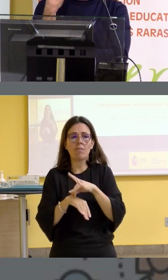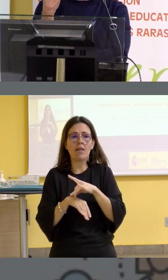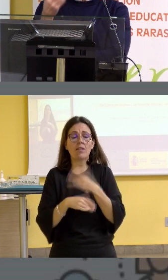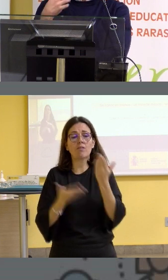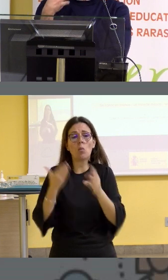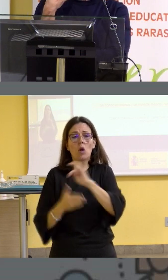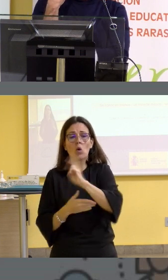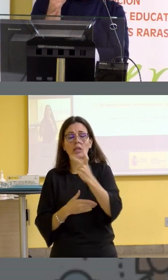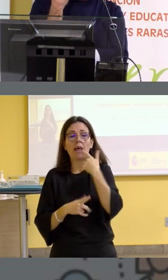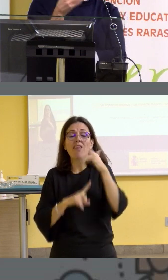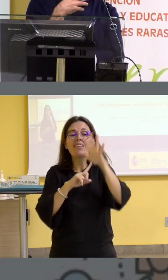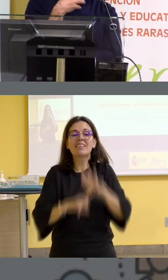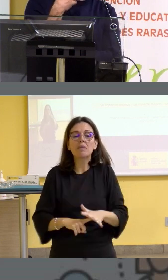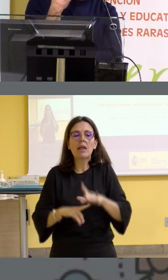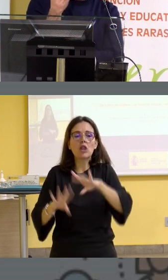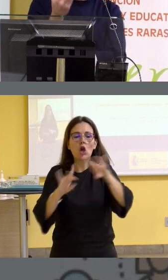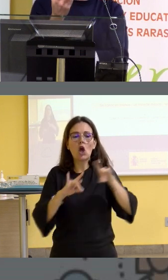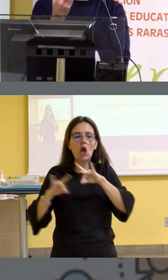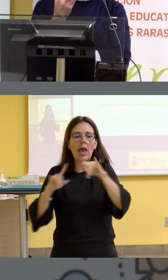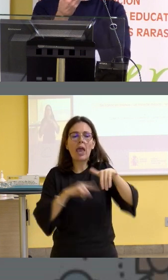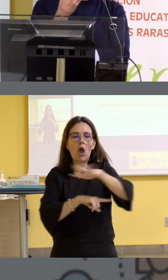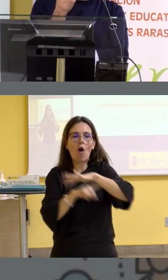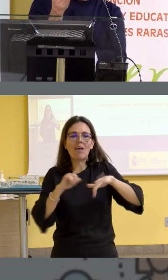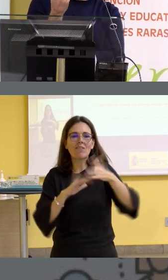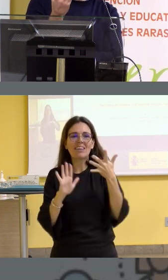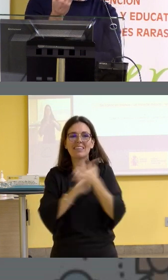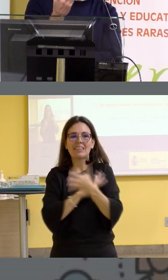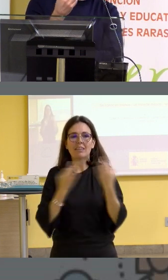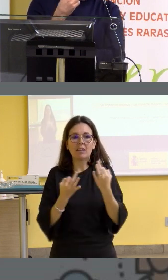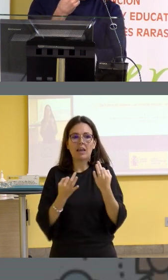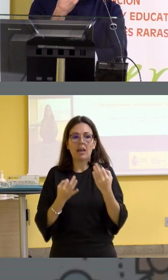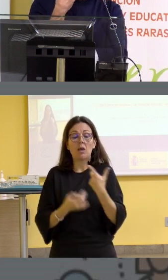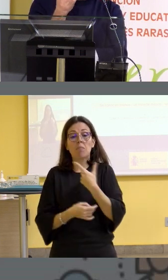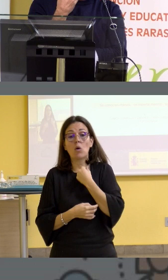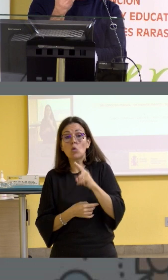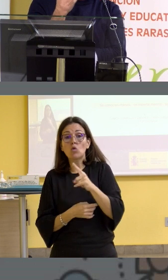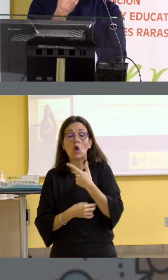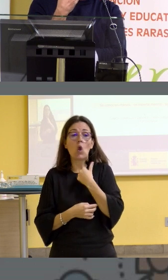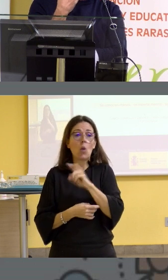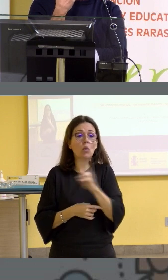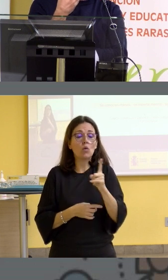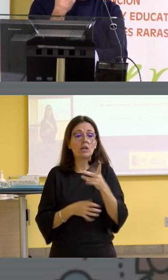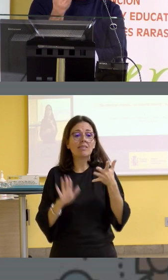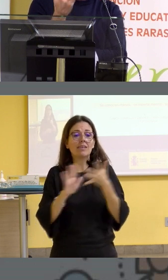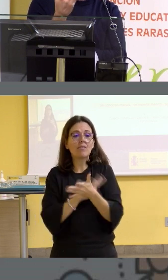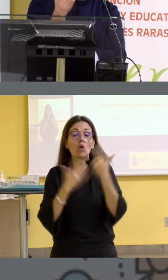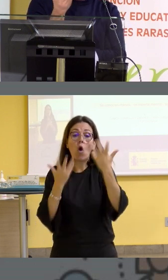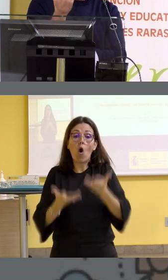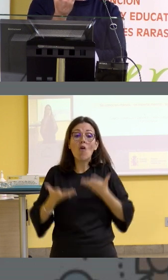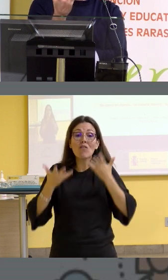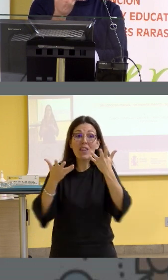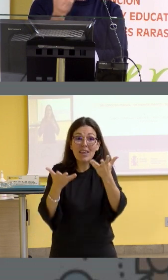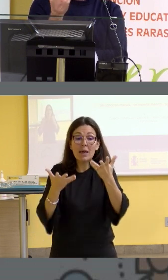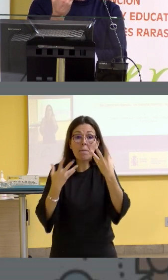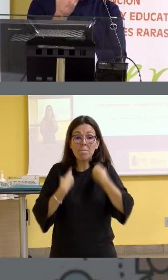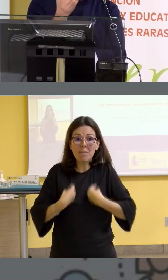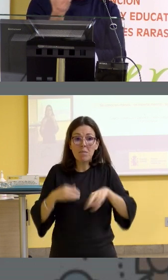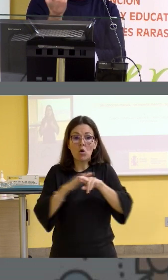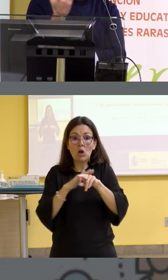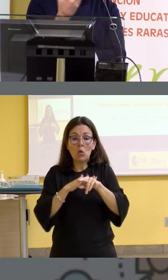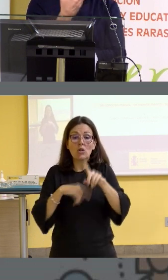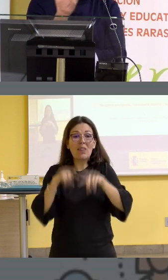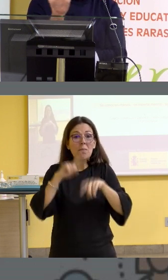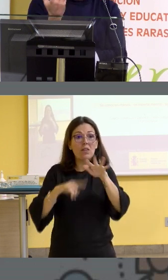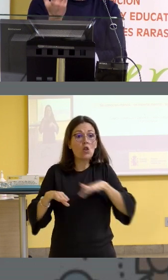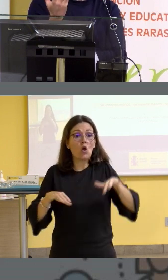con discriminación geográfica sociosanitaria? Que nos guste o no, no ofrecemos lo mismo en función de dónde